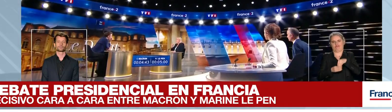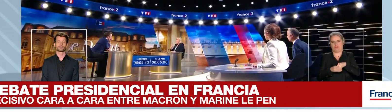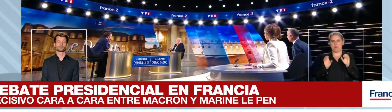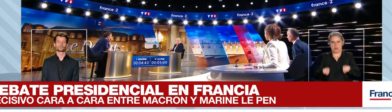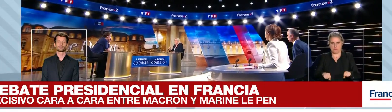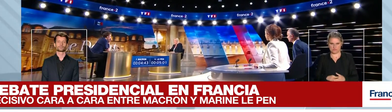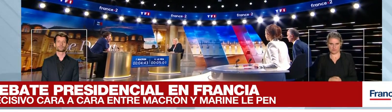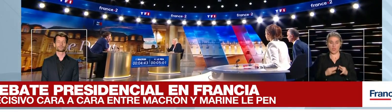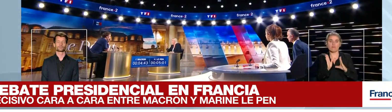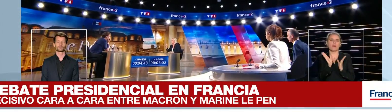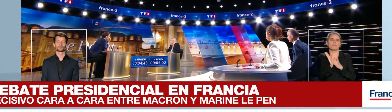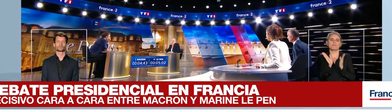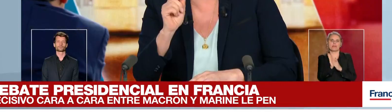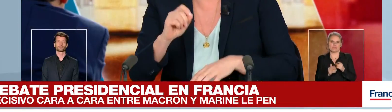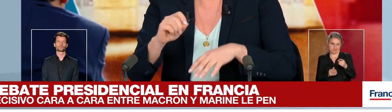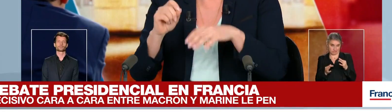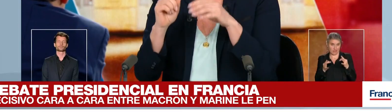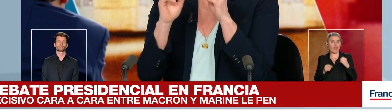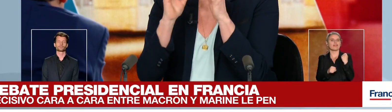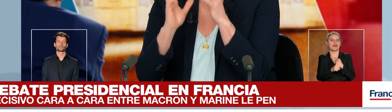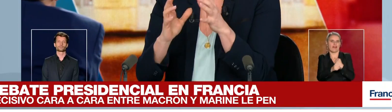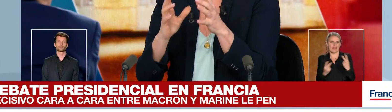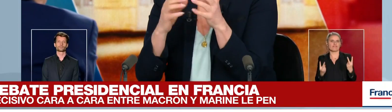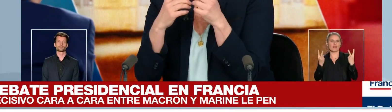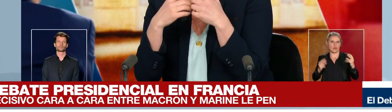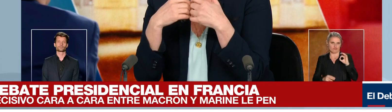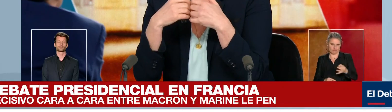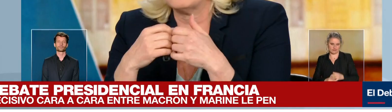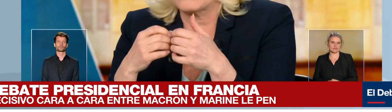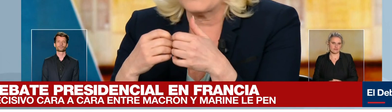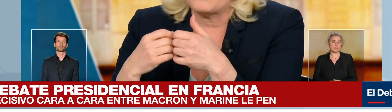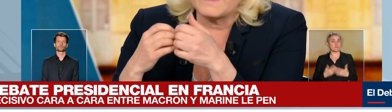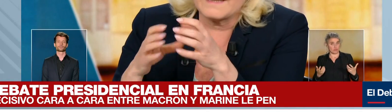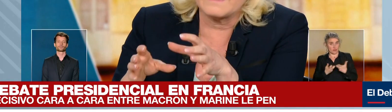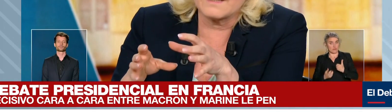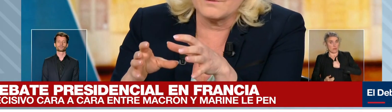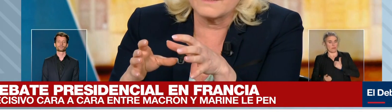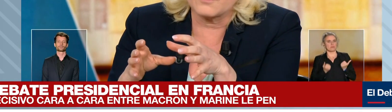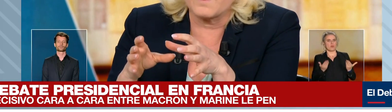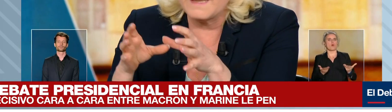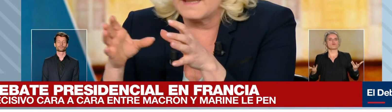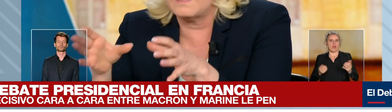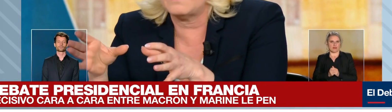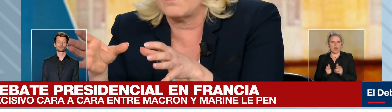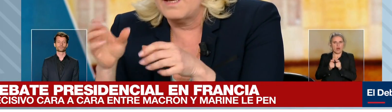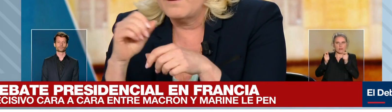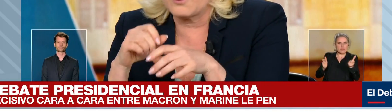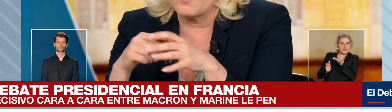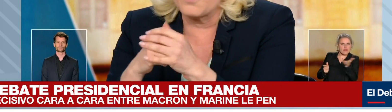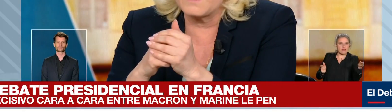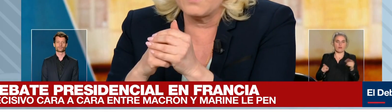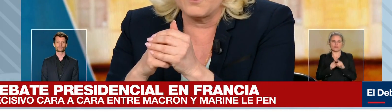aquí los franceses pueden ganar una pequeña parte. Y en cuanto al valor trabajo, hay una